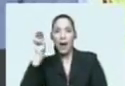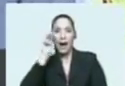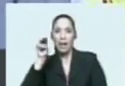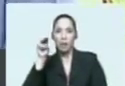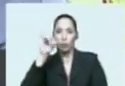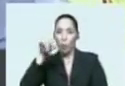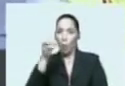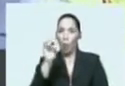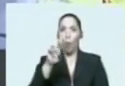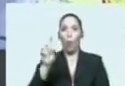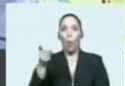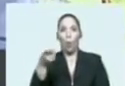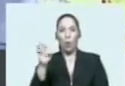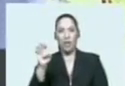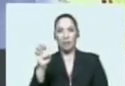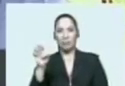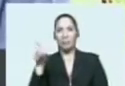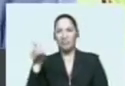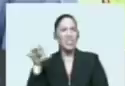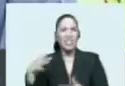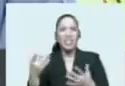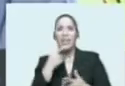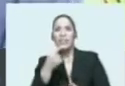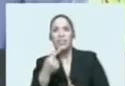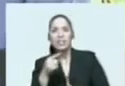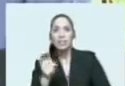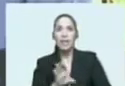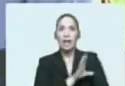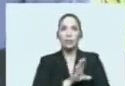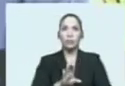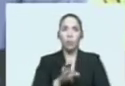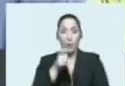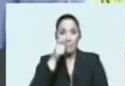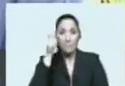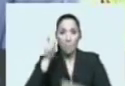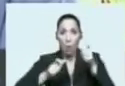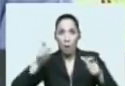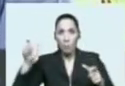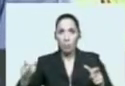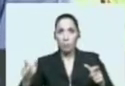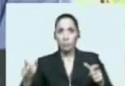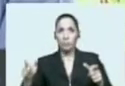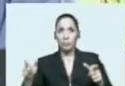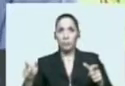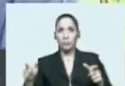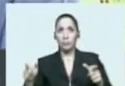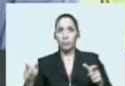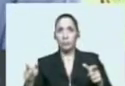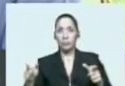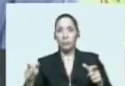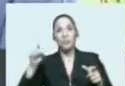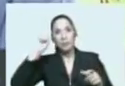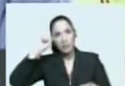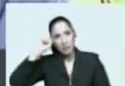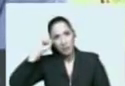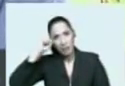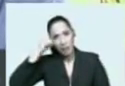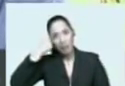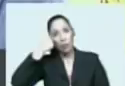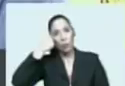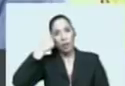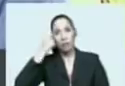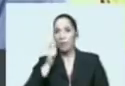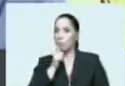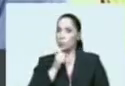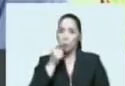esa canción dice a los héroes se les recuerda sin llanto